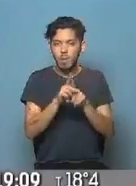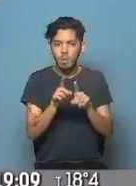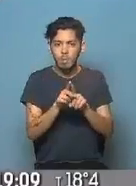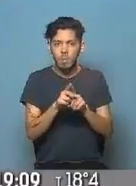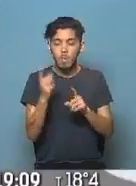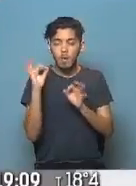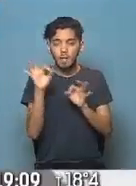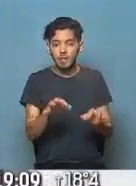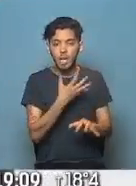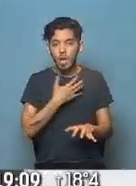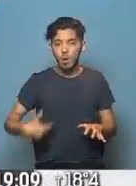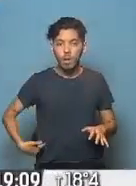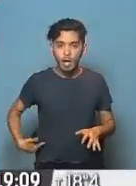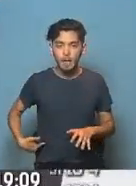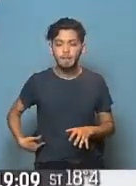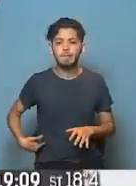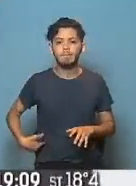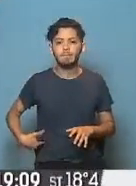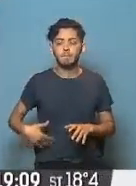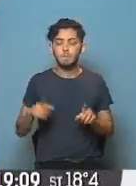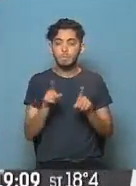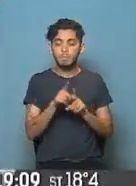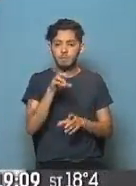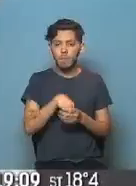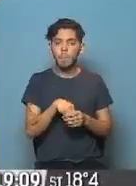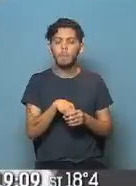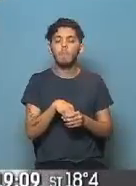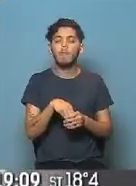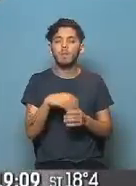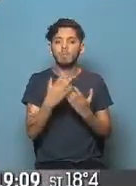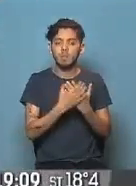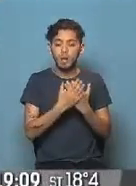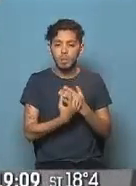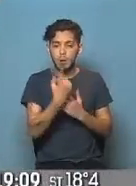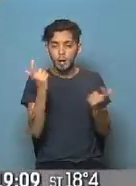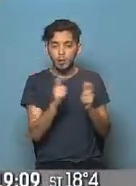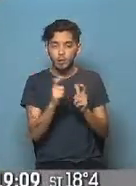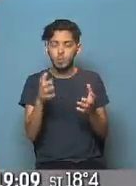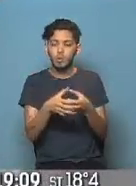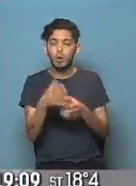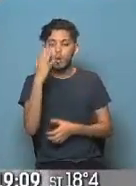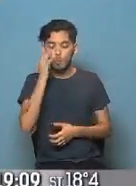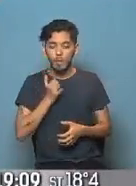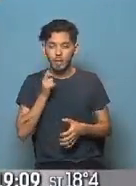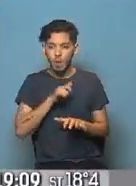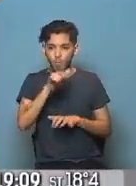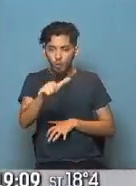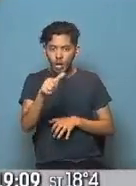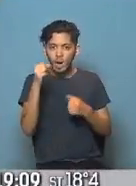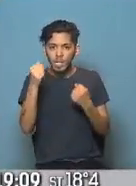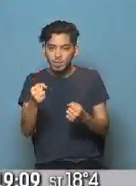gobierno, al ministerio, en la primera reunión que tuve con el jefe de la Fuerza Aérea, me marcó 2